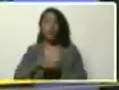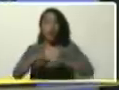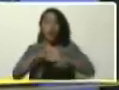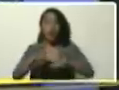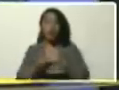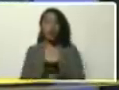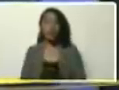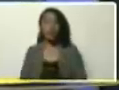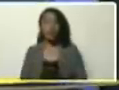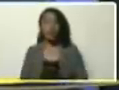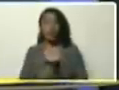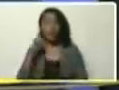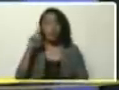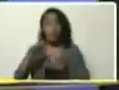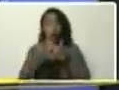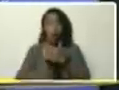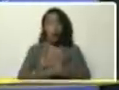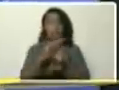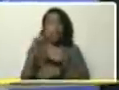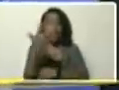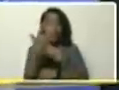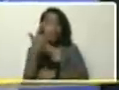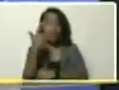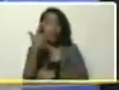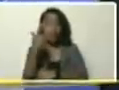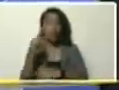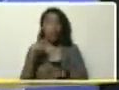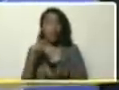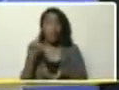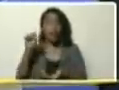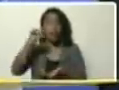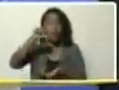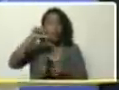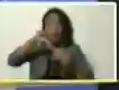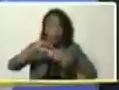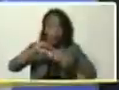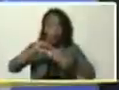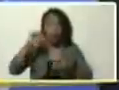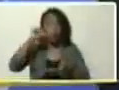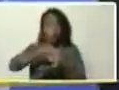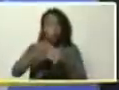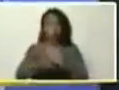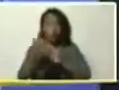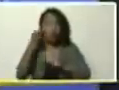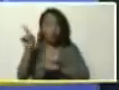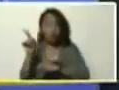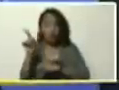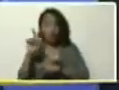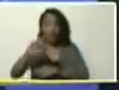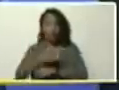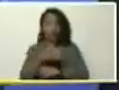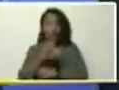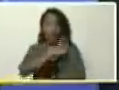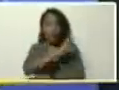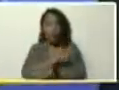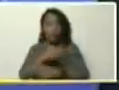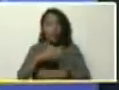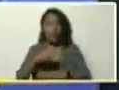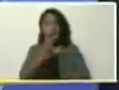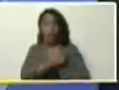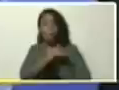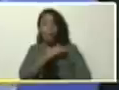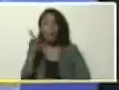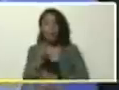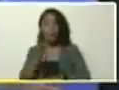tres, el avance hacia la región central, donde el oriente venezolano y la división de las fuerzas realistas con la toma